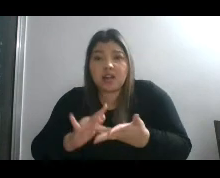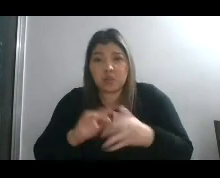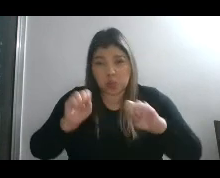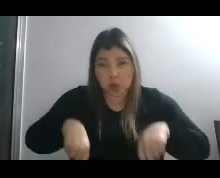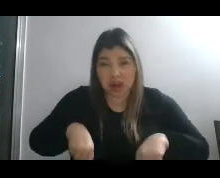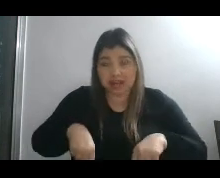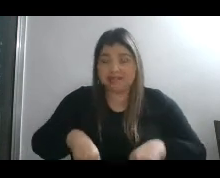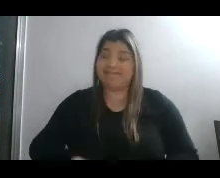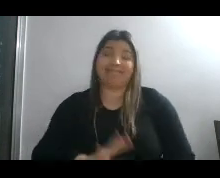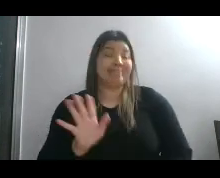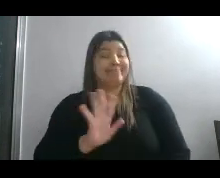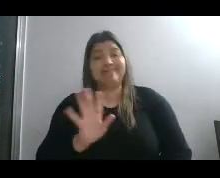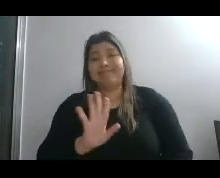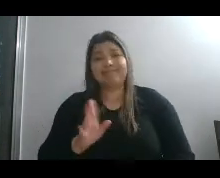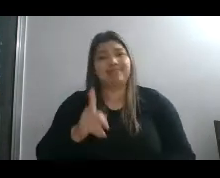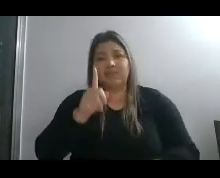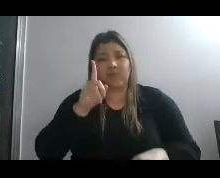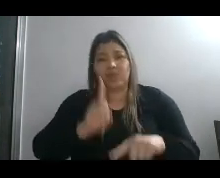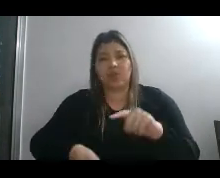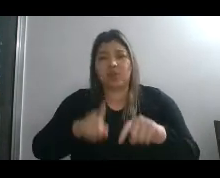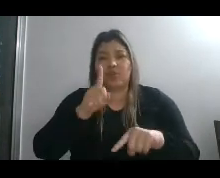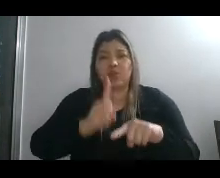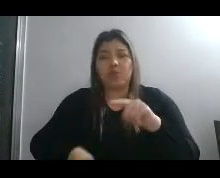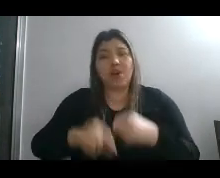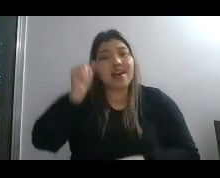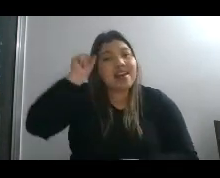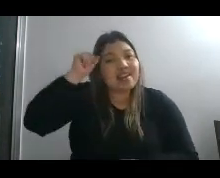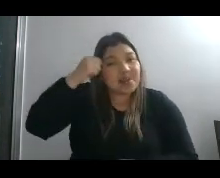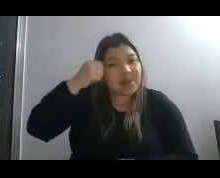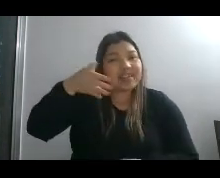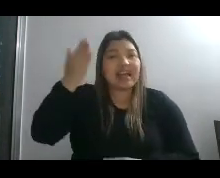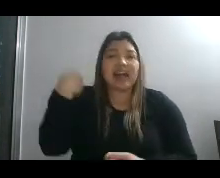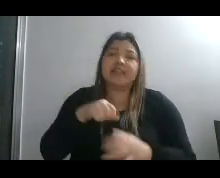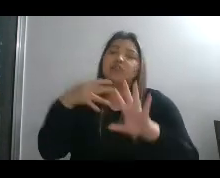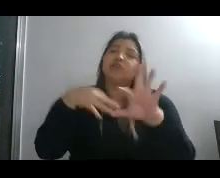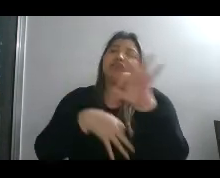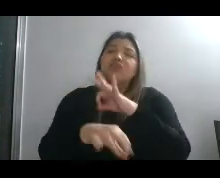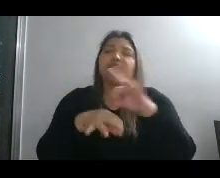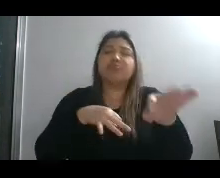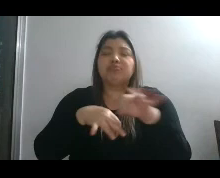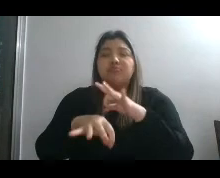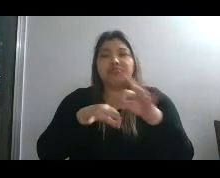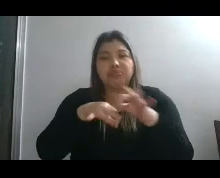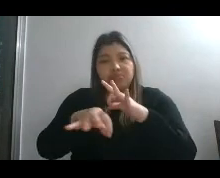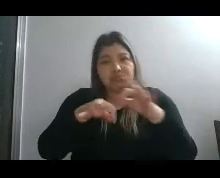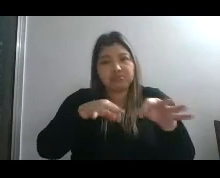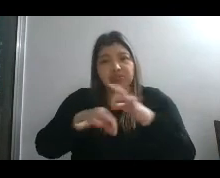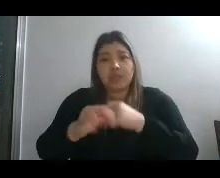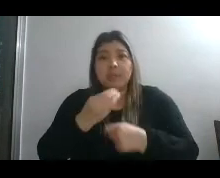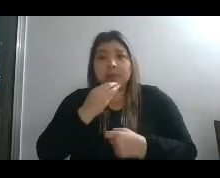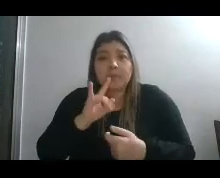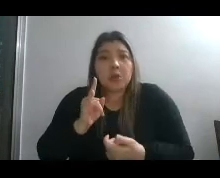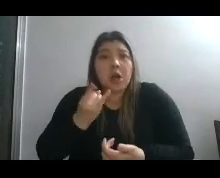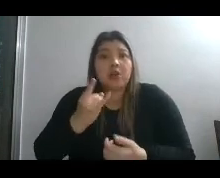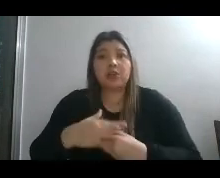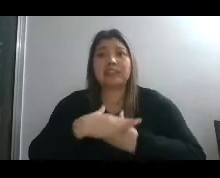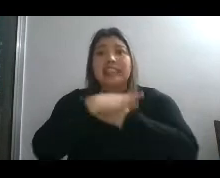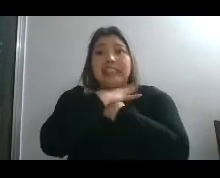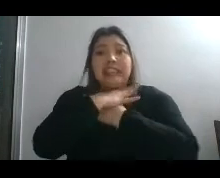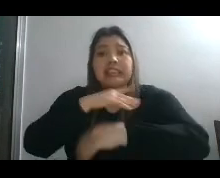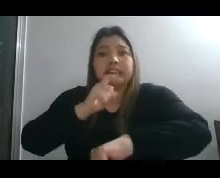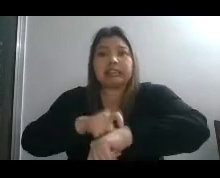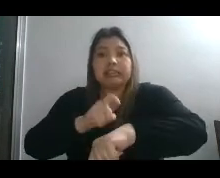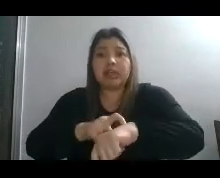como características o recomendaciones que se tienen en cuenta cuando lleguemos a un momento de crisis. Si no existen